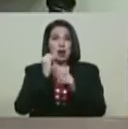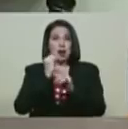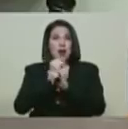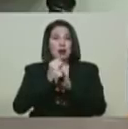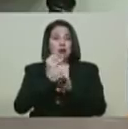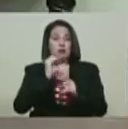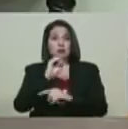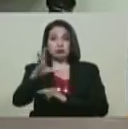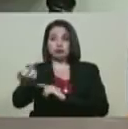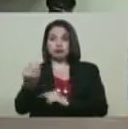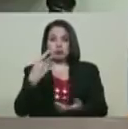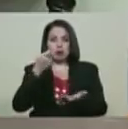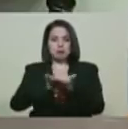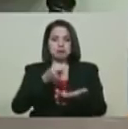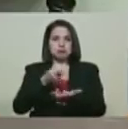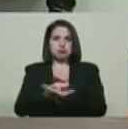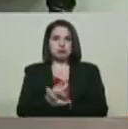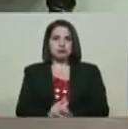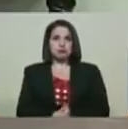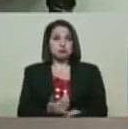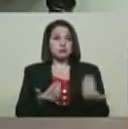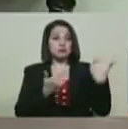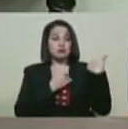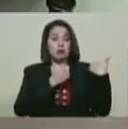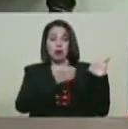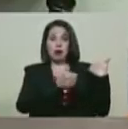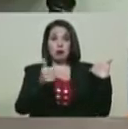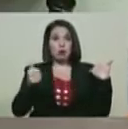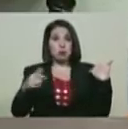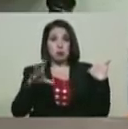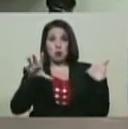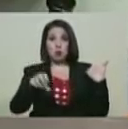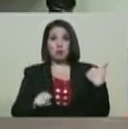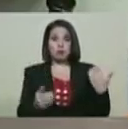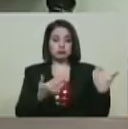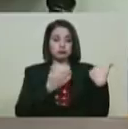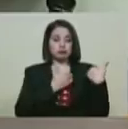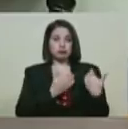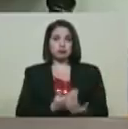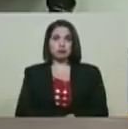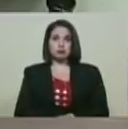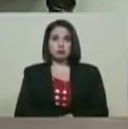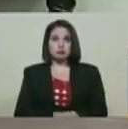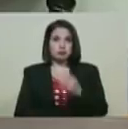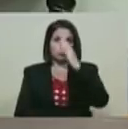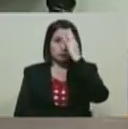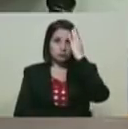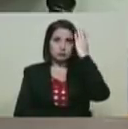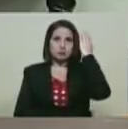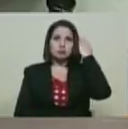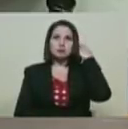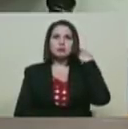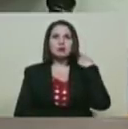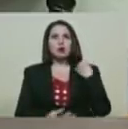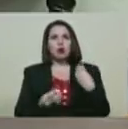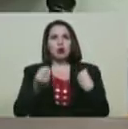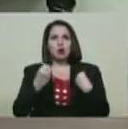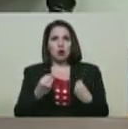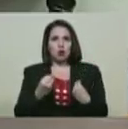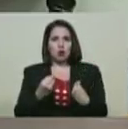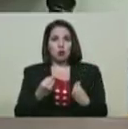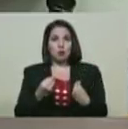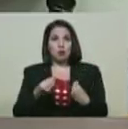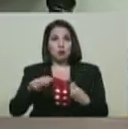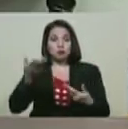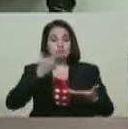será de su entera responsabilidad. Esto es algo maravilloso, déjeme decir. La socialización de la riqueza financiera del